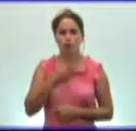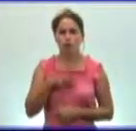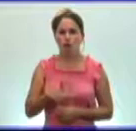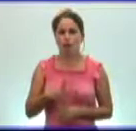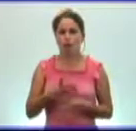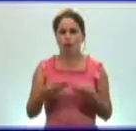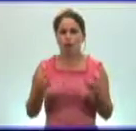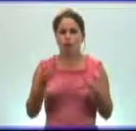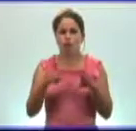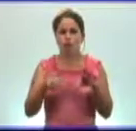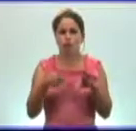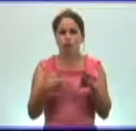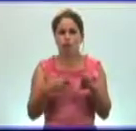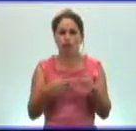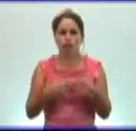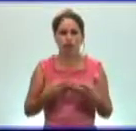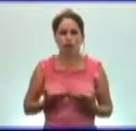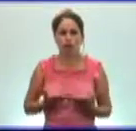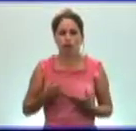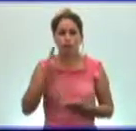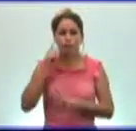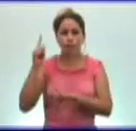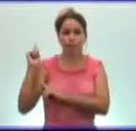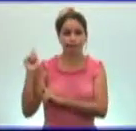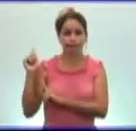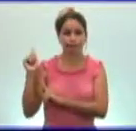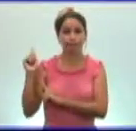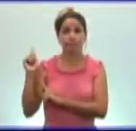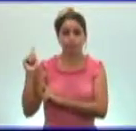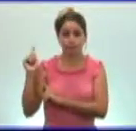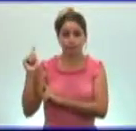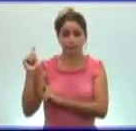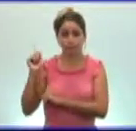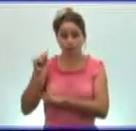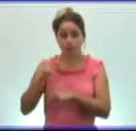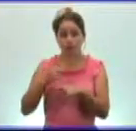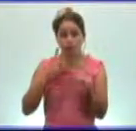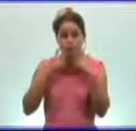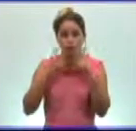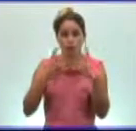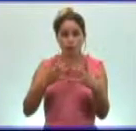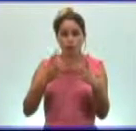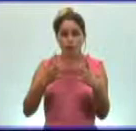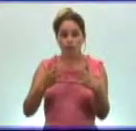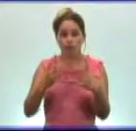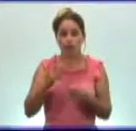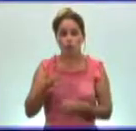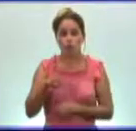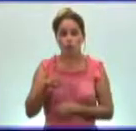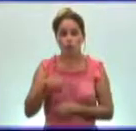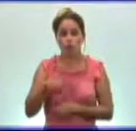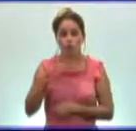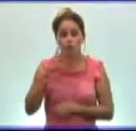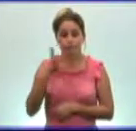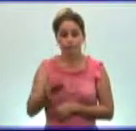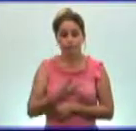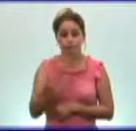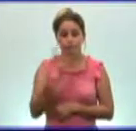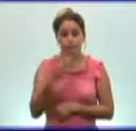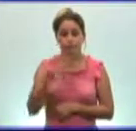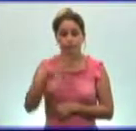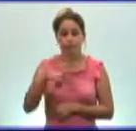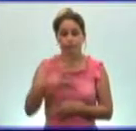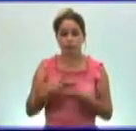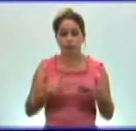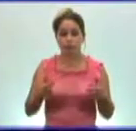sustancias son los hidruros metálicos y es de gran importancia que ustedes presten atención, ya que estas